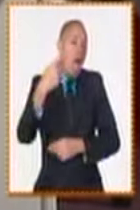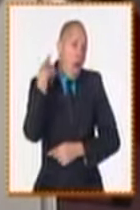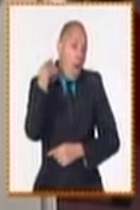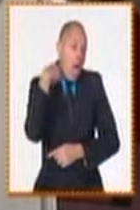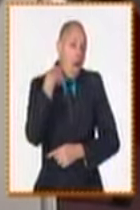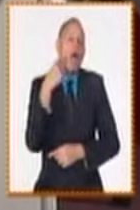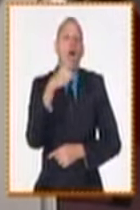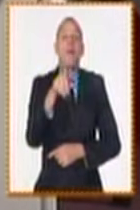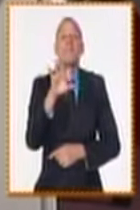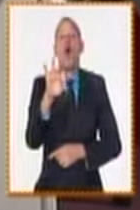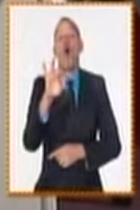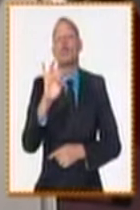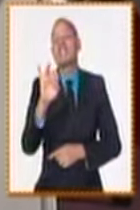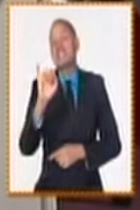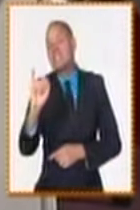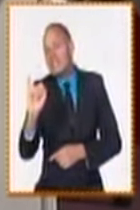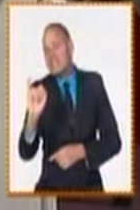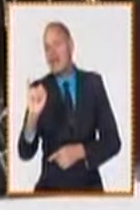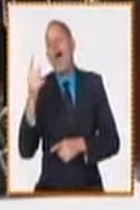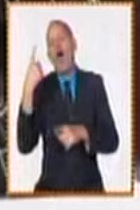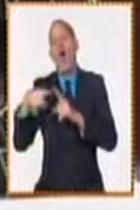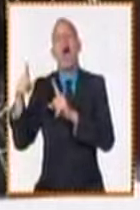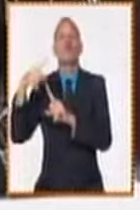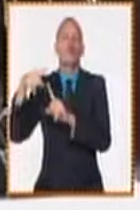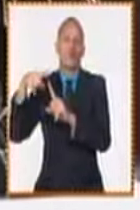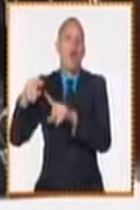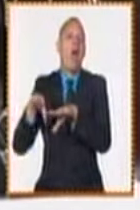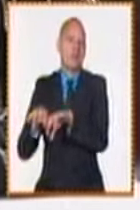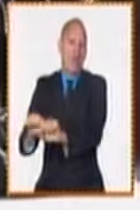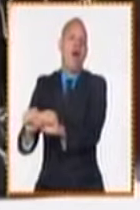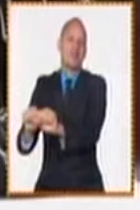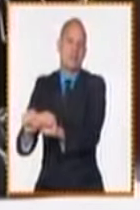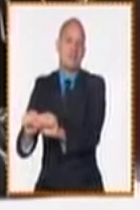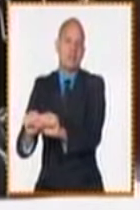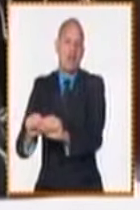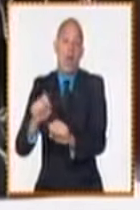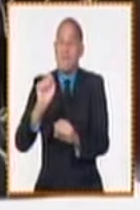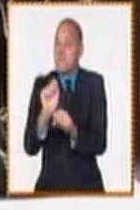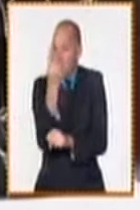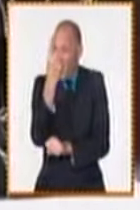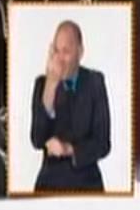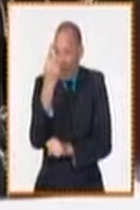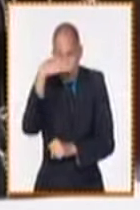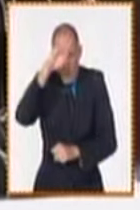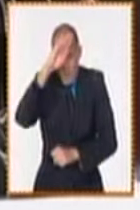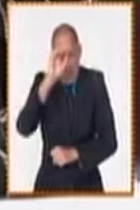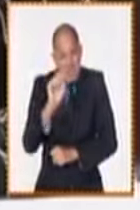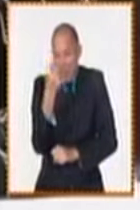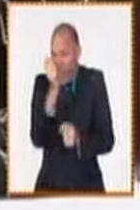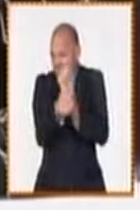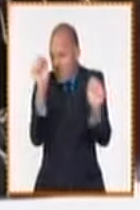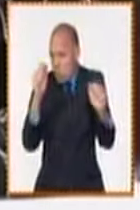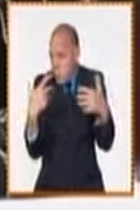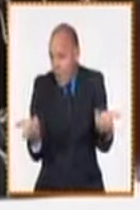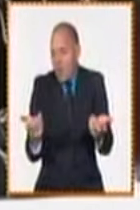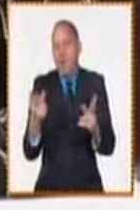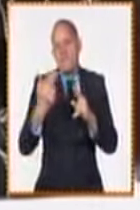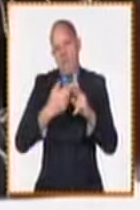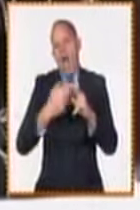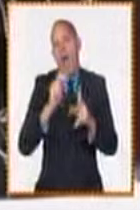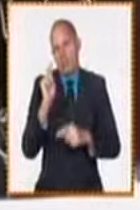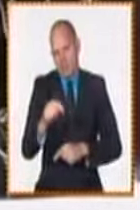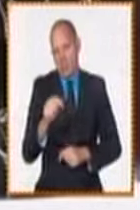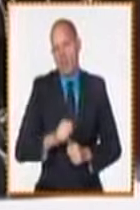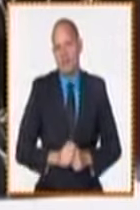esos protagonistas de la toma de la ciudad de Bayamo, Fernando Figueredo Socarrá, va a decir que algo similar no se había hecho